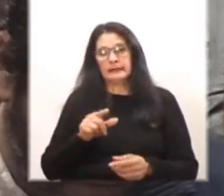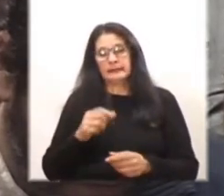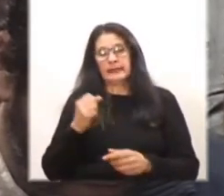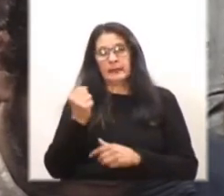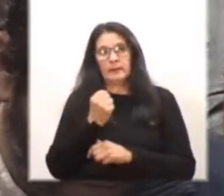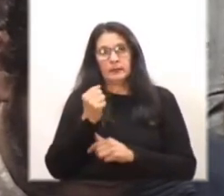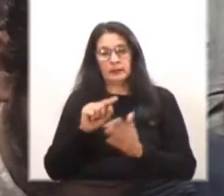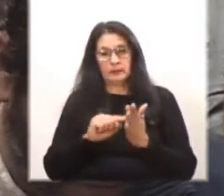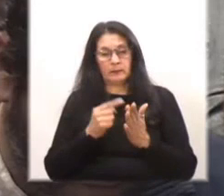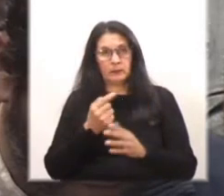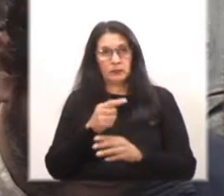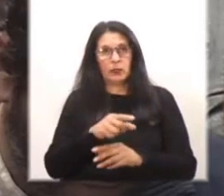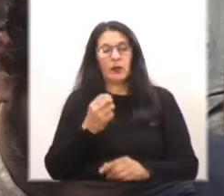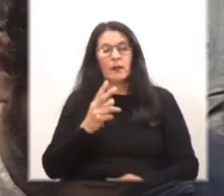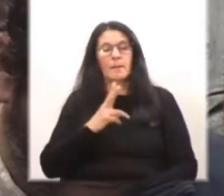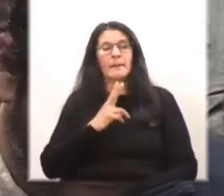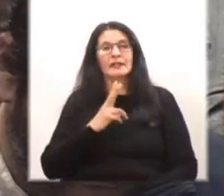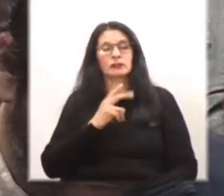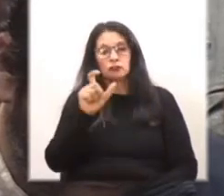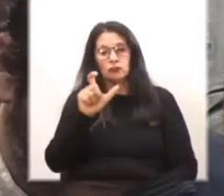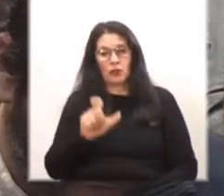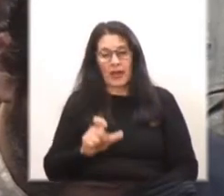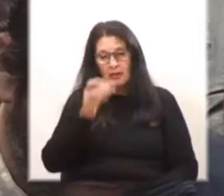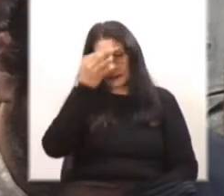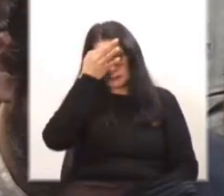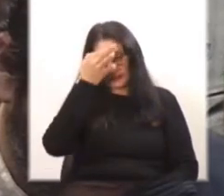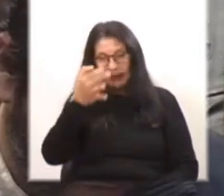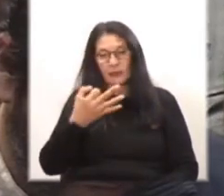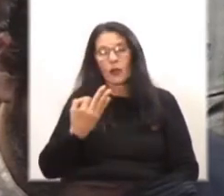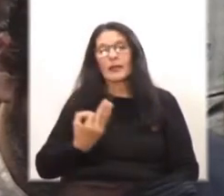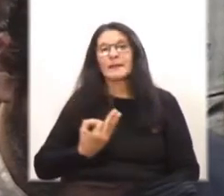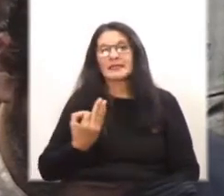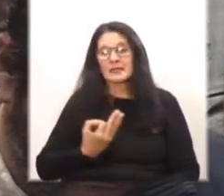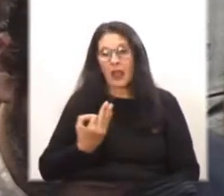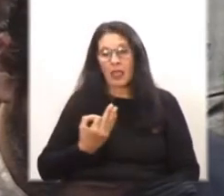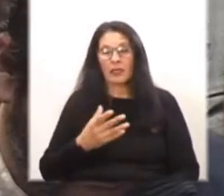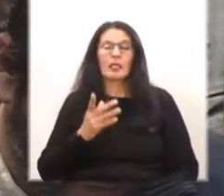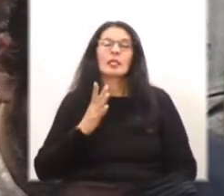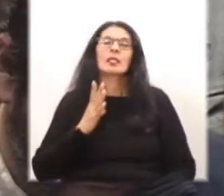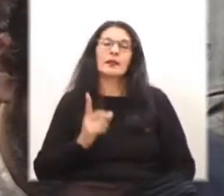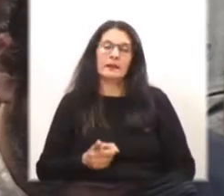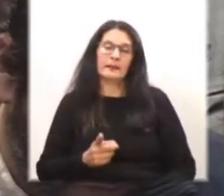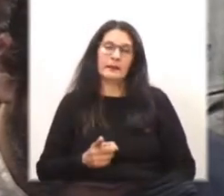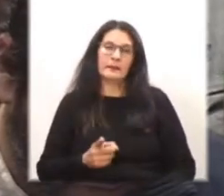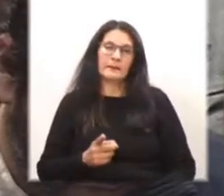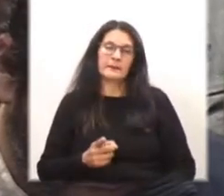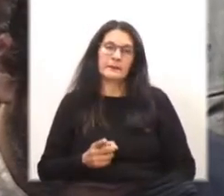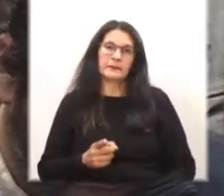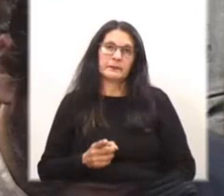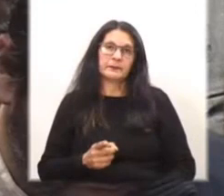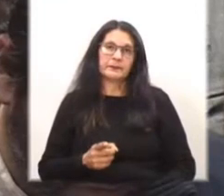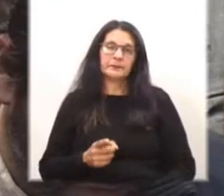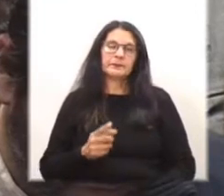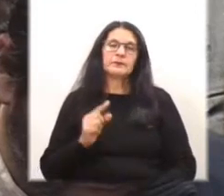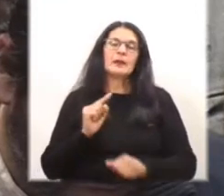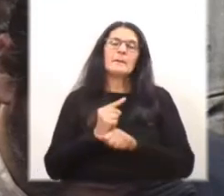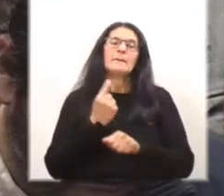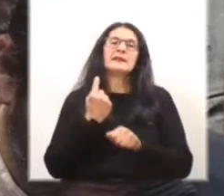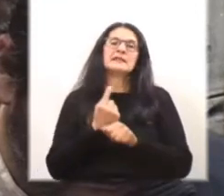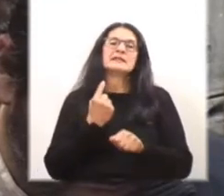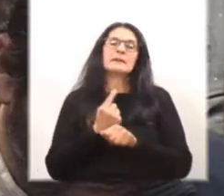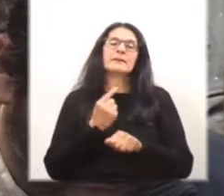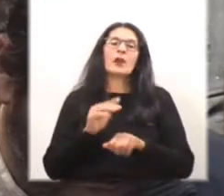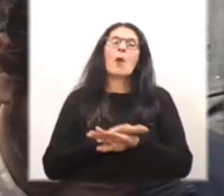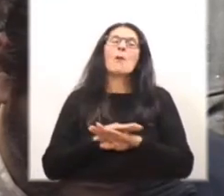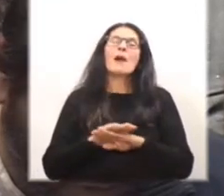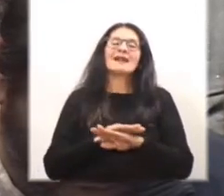de personal técnico especializado tiene que primar como un principio básico y